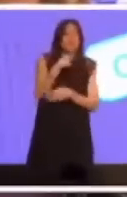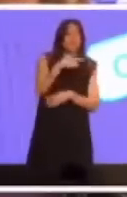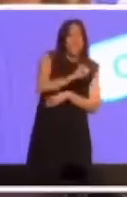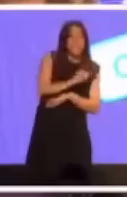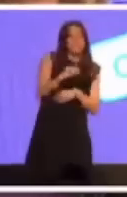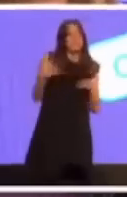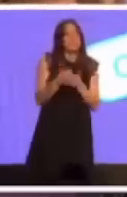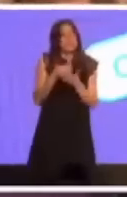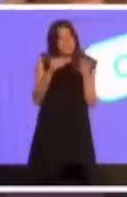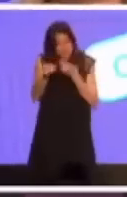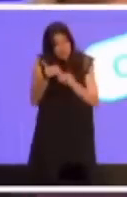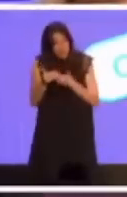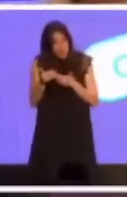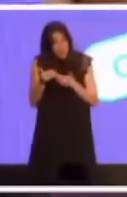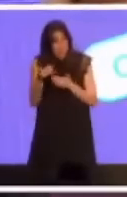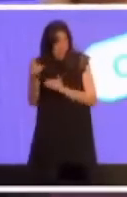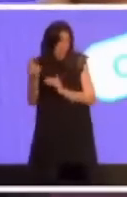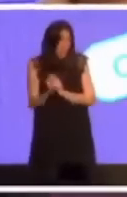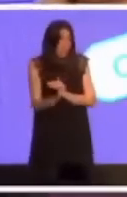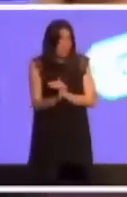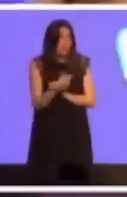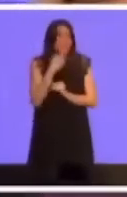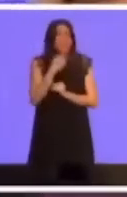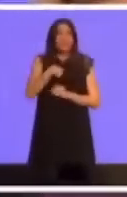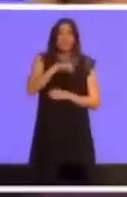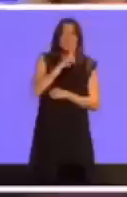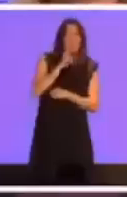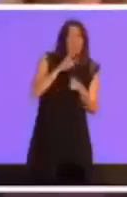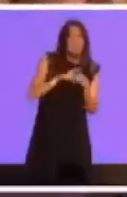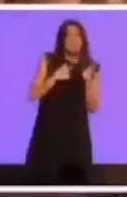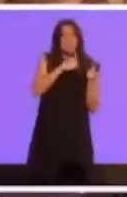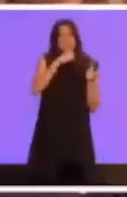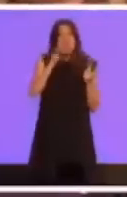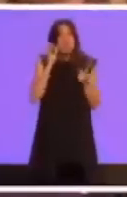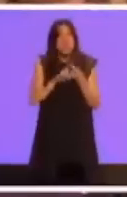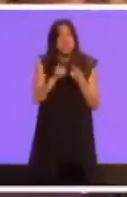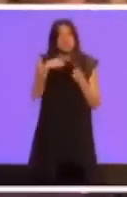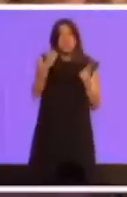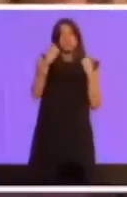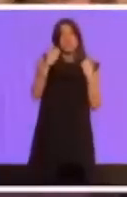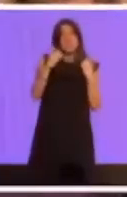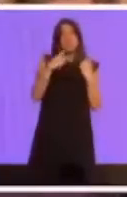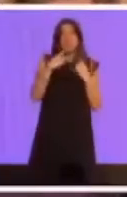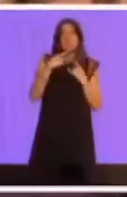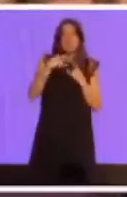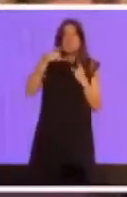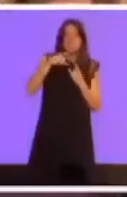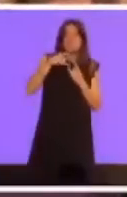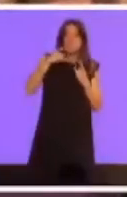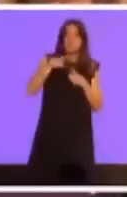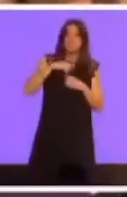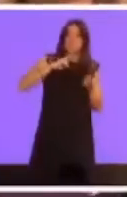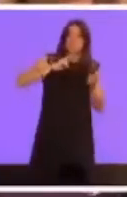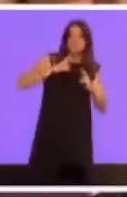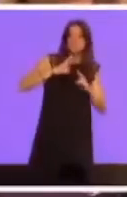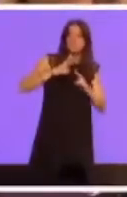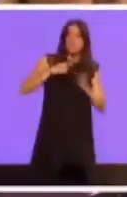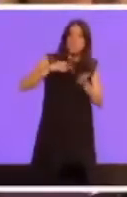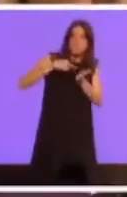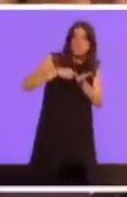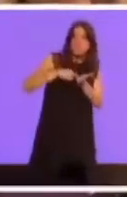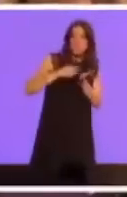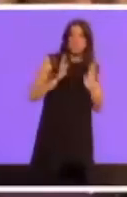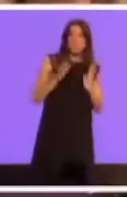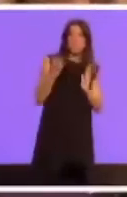ya nuestras madres y nuestras abuelas nos han enseñado a sacar los dientes cuando hay que sacarlos ya